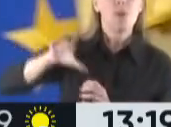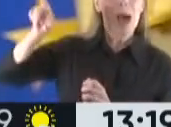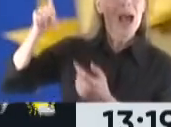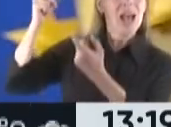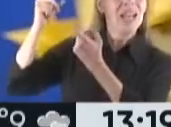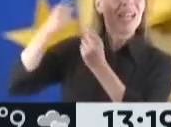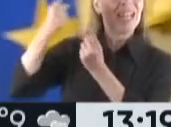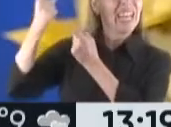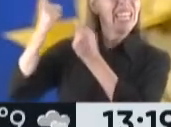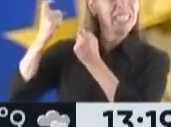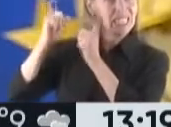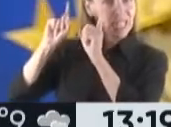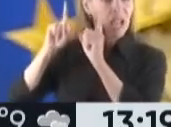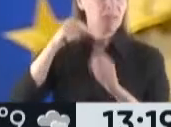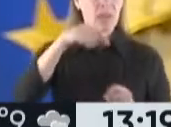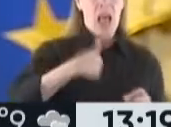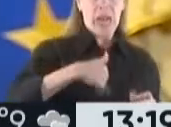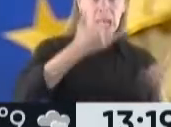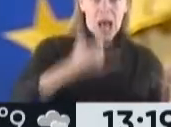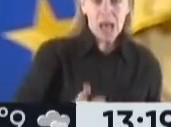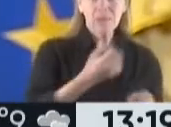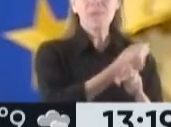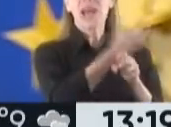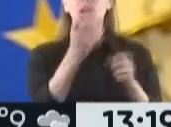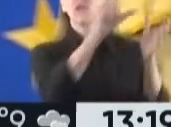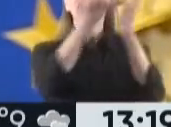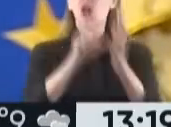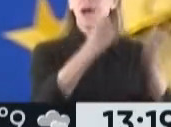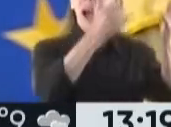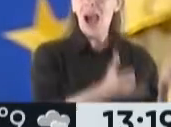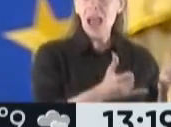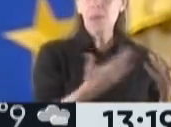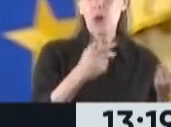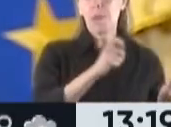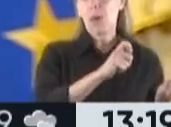el Mercosur en general puede ser proveedora.